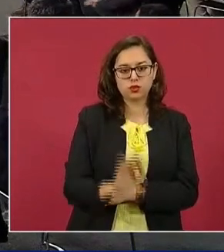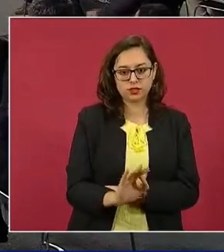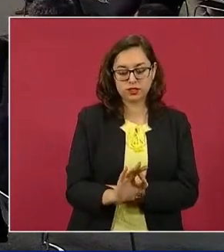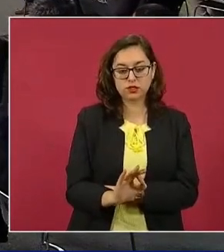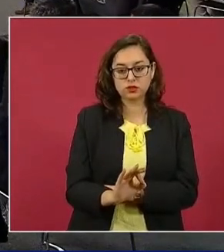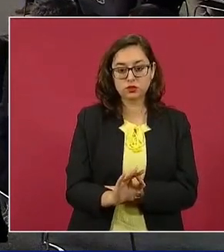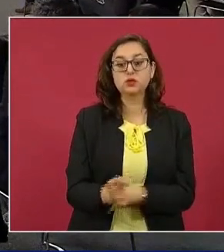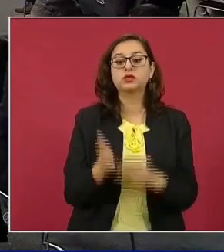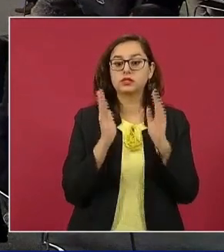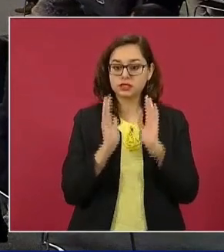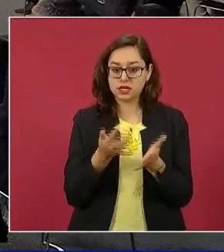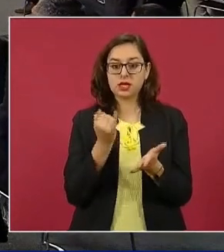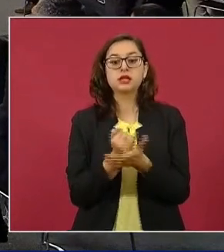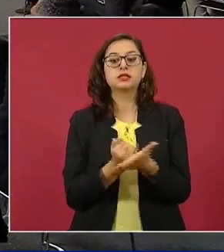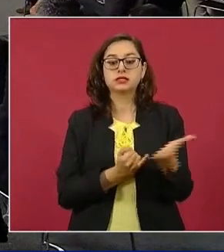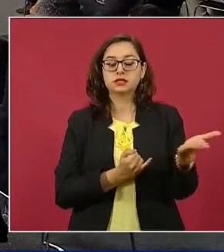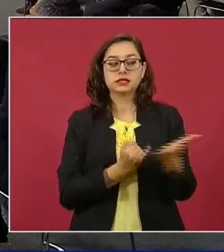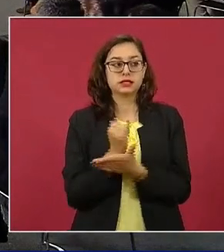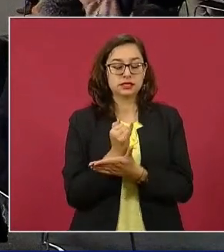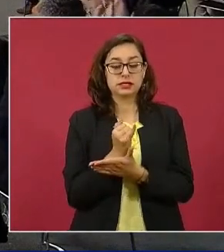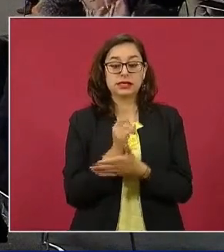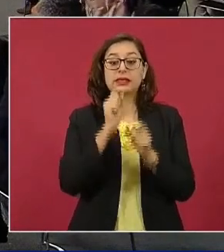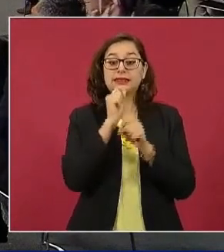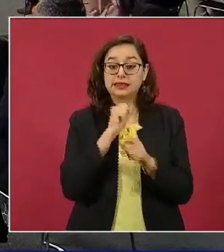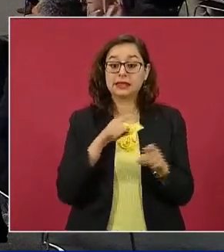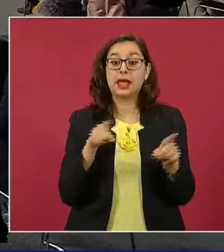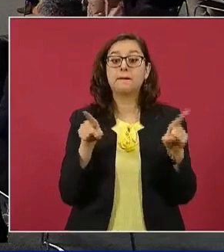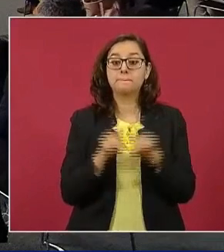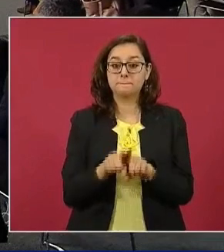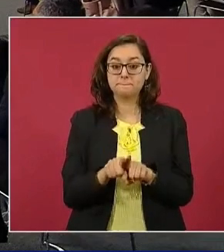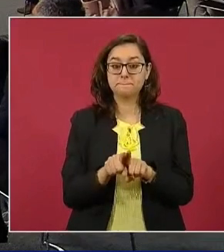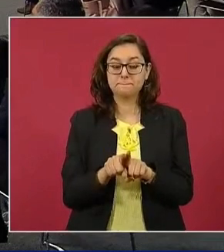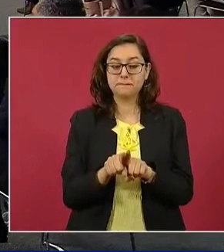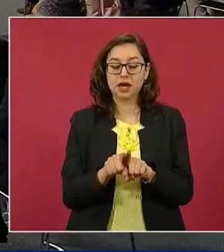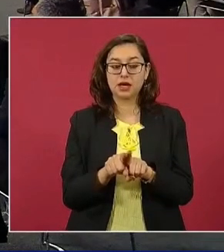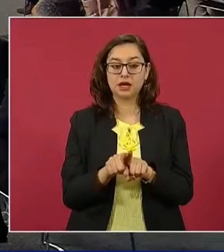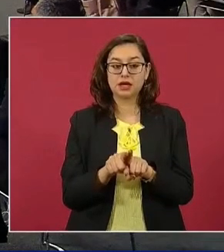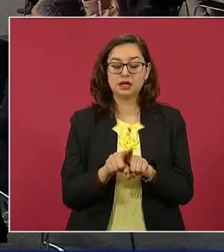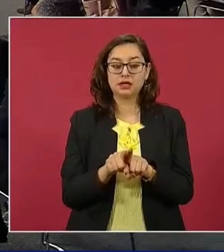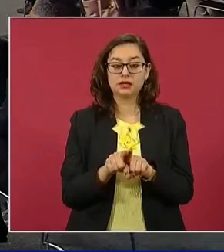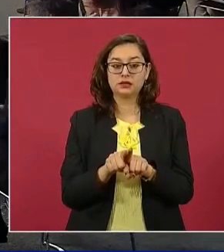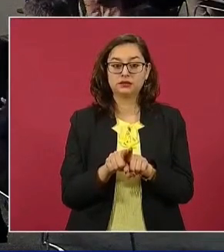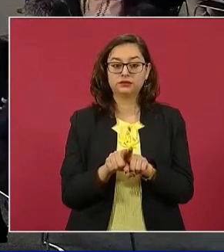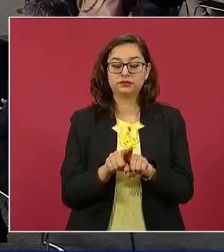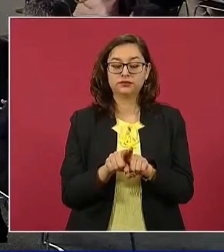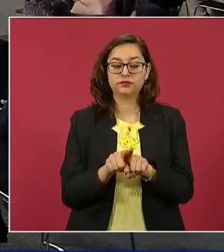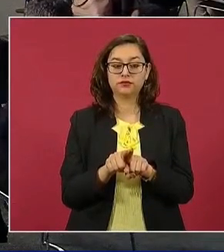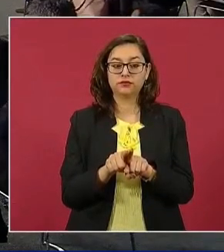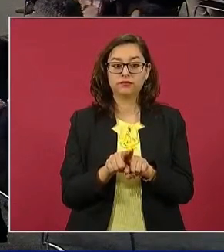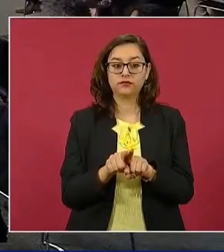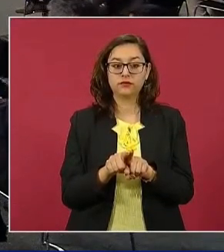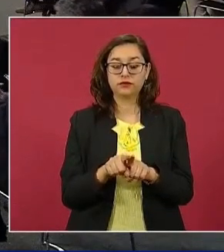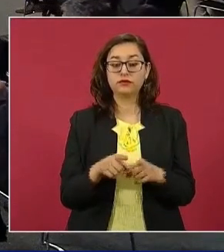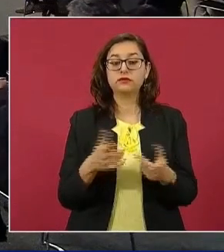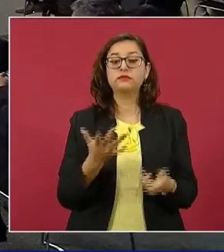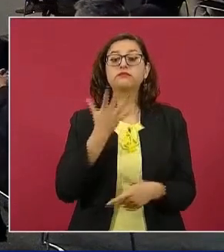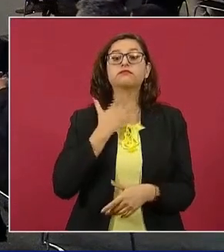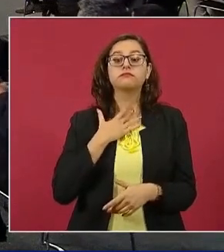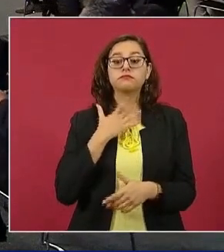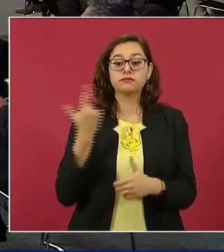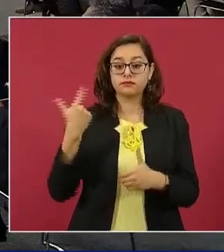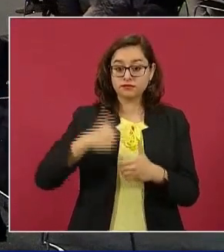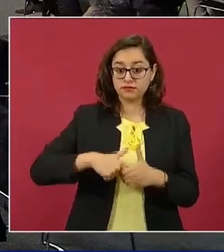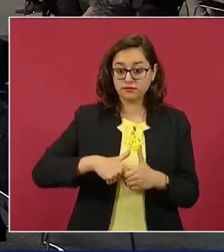Y ya también está resuelto de que bajan los precios de los